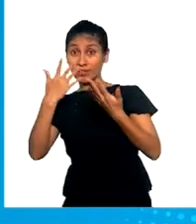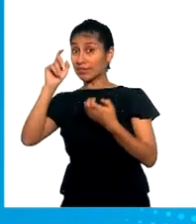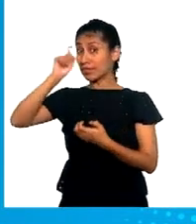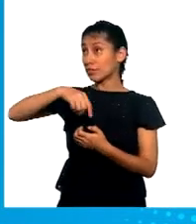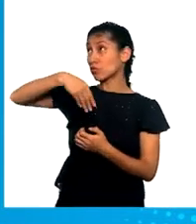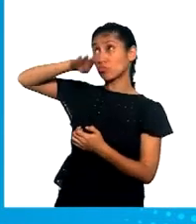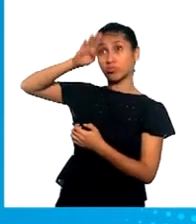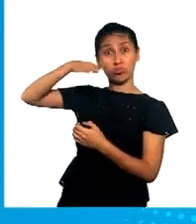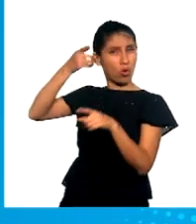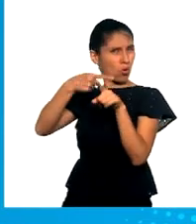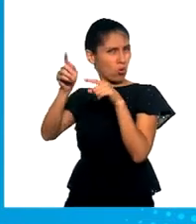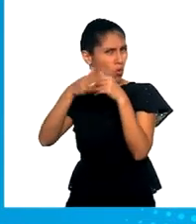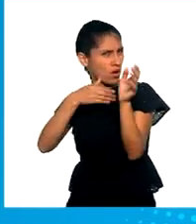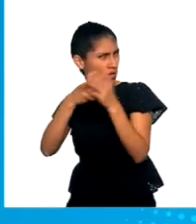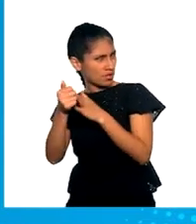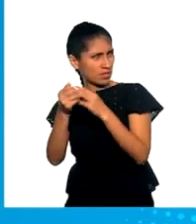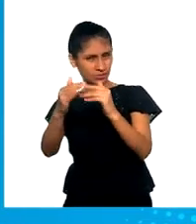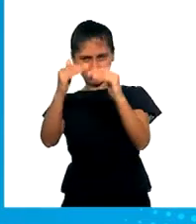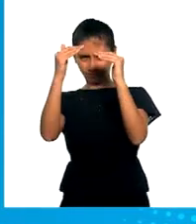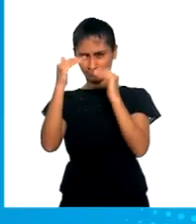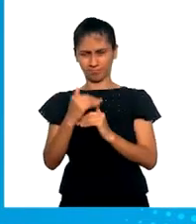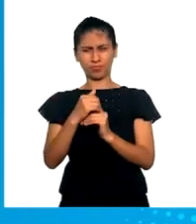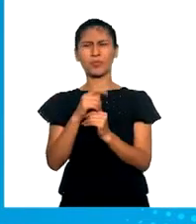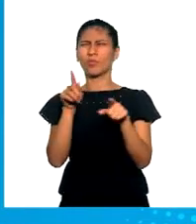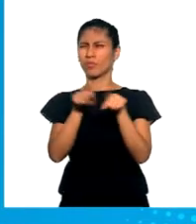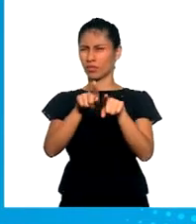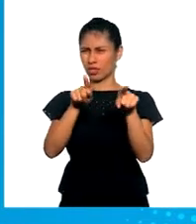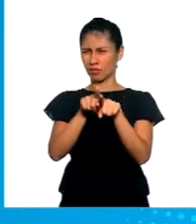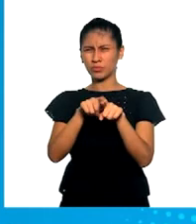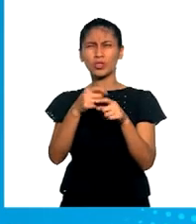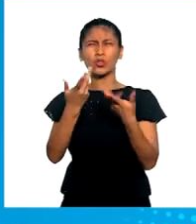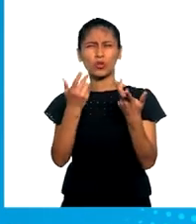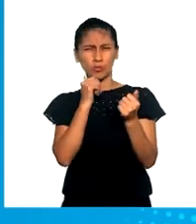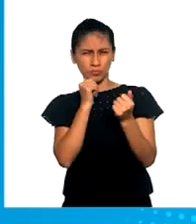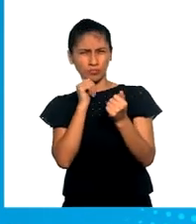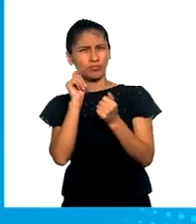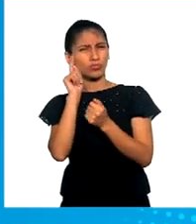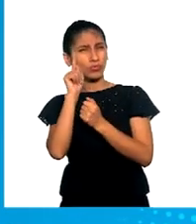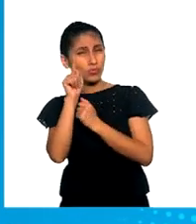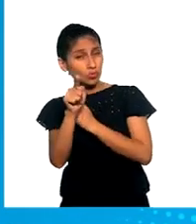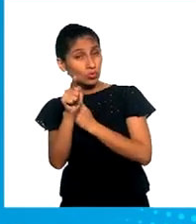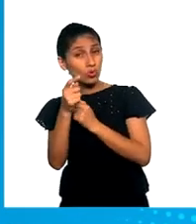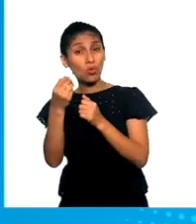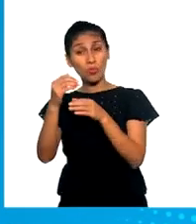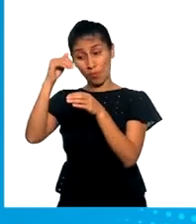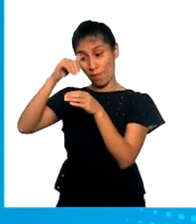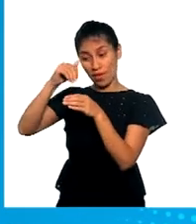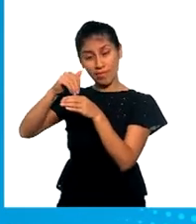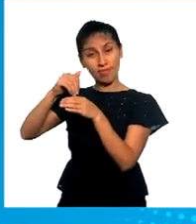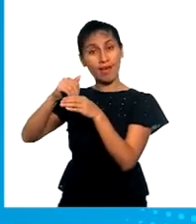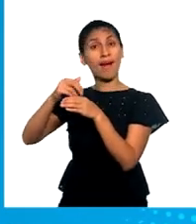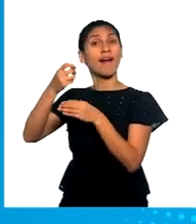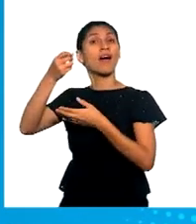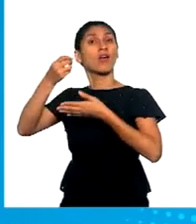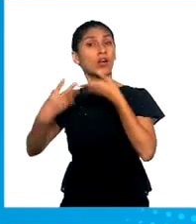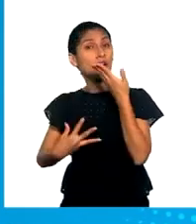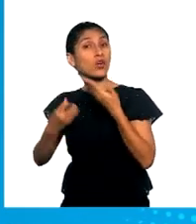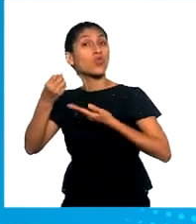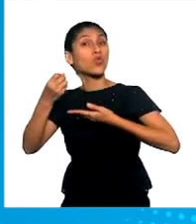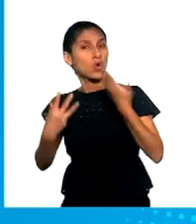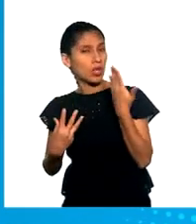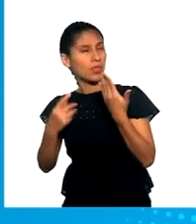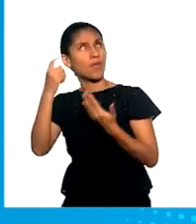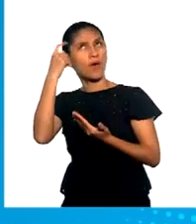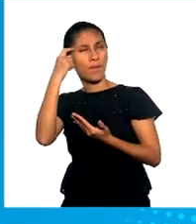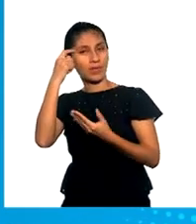segundo determina el valor de tu meta en soles es decir cuánto necesitas para lograr tu meta el tercer paso es